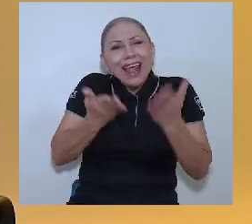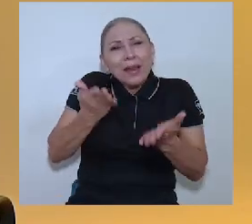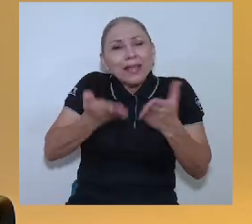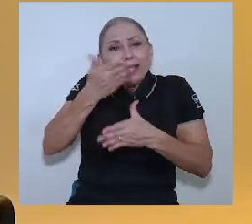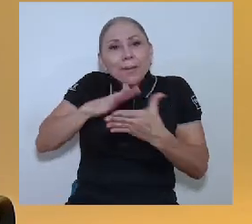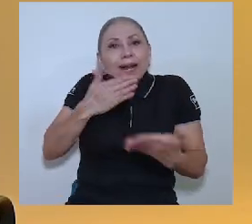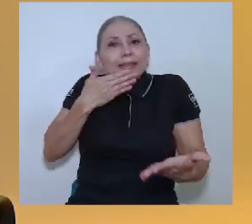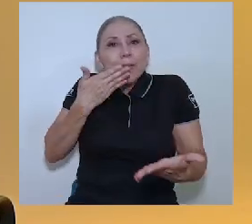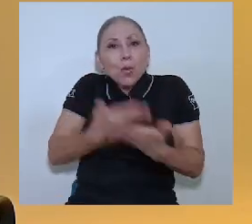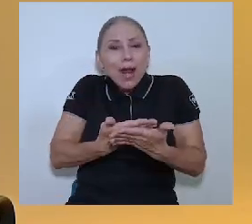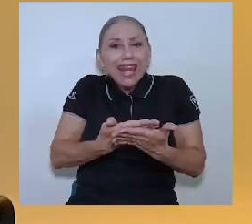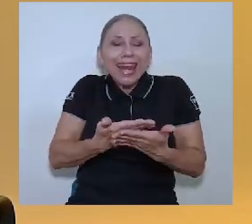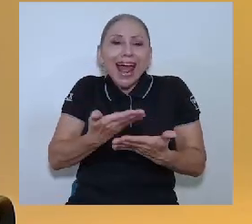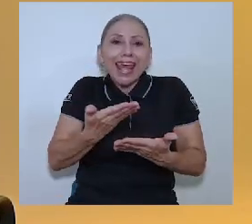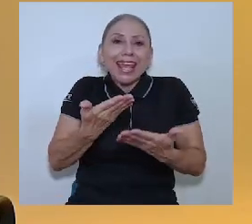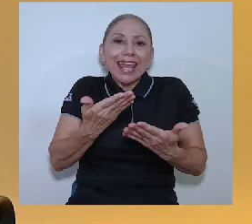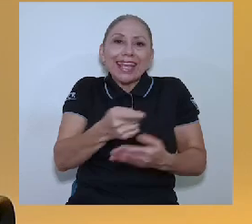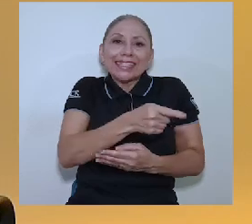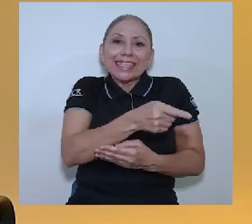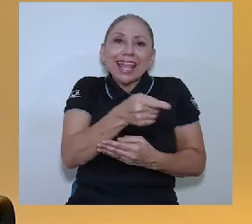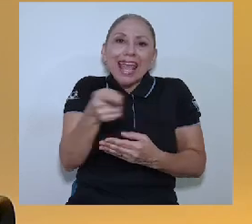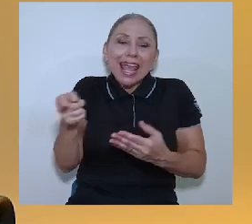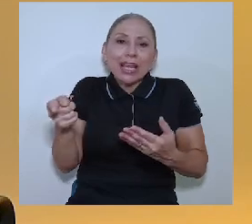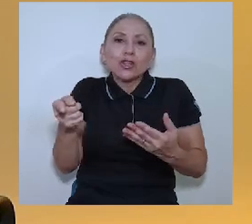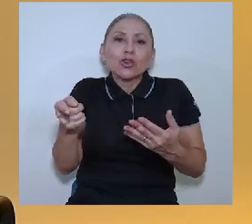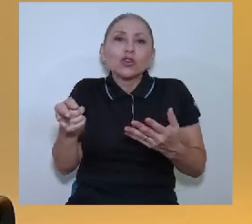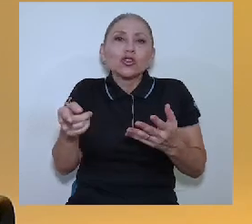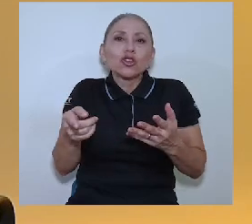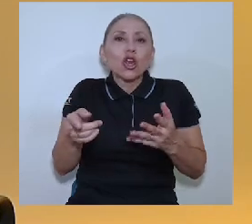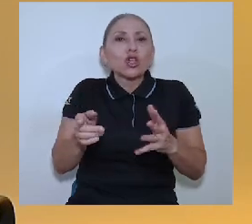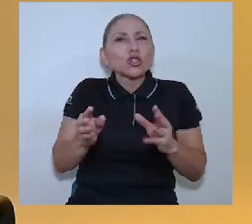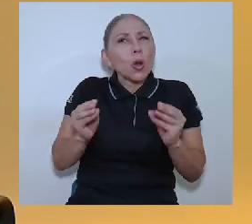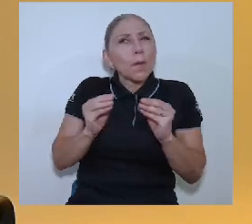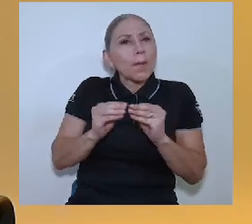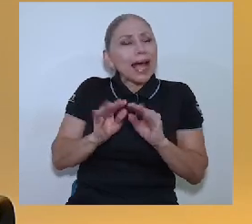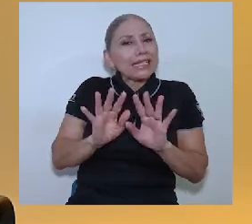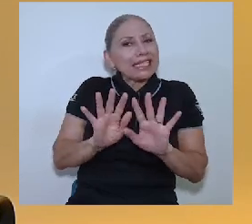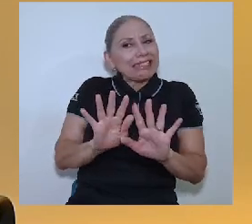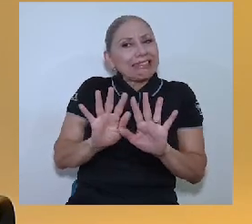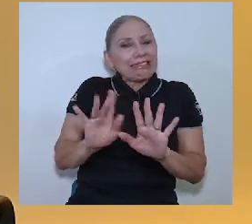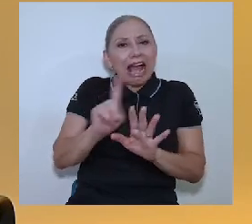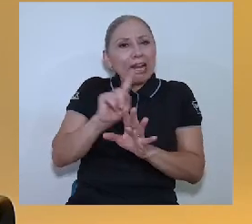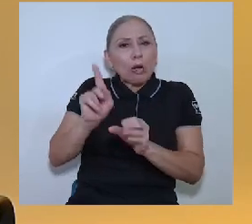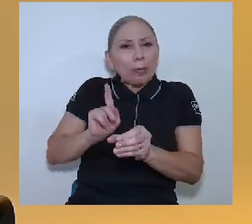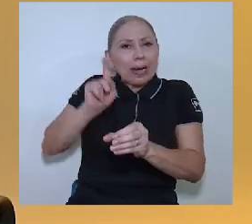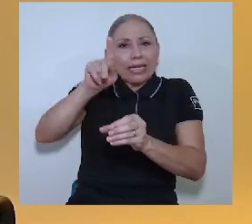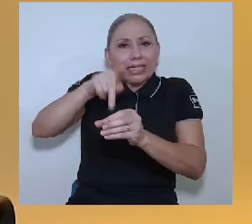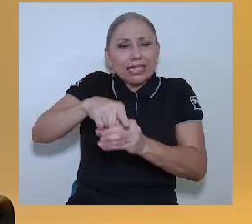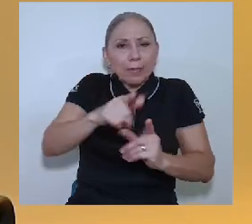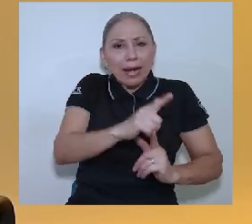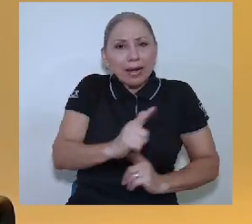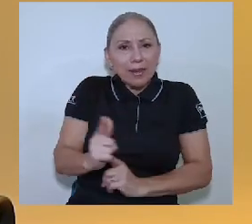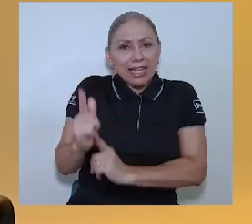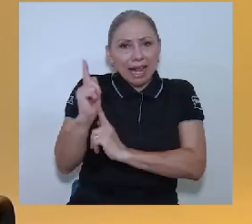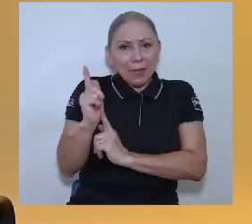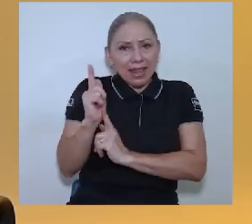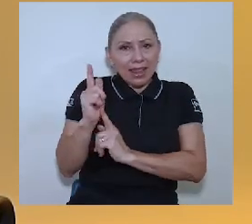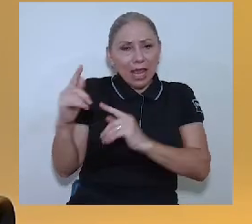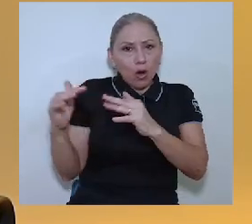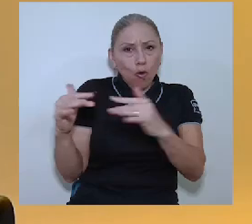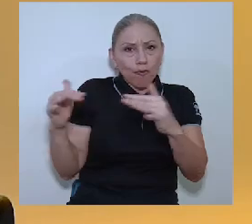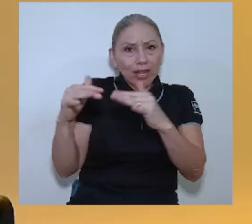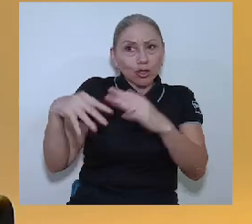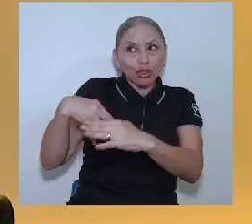es que son mucho más renuentes a intervenir militarmente en conflictos externos. La